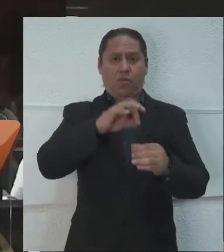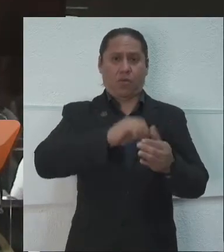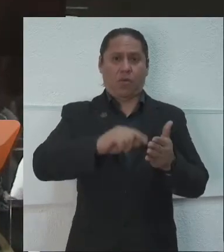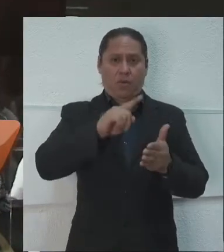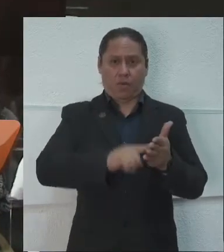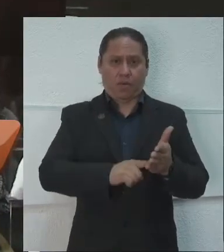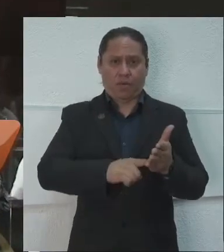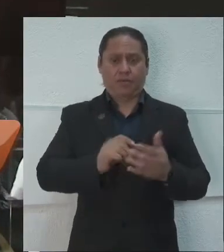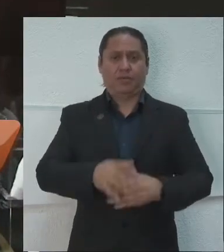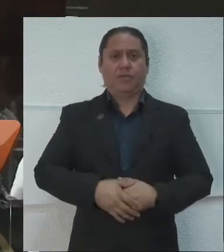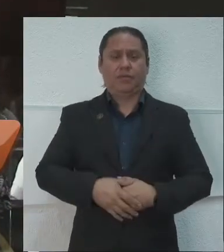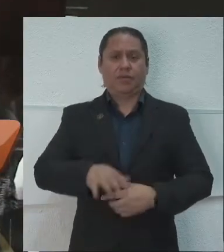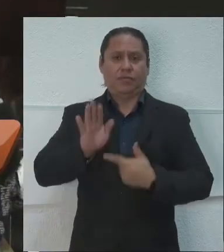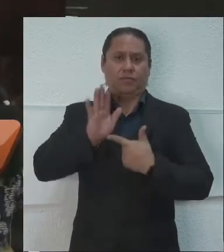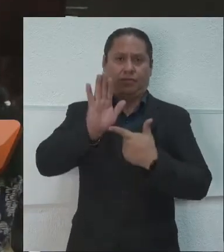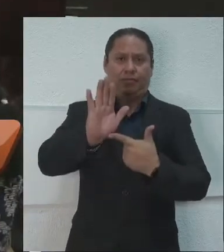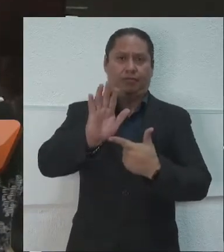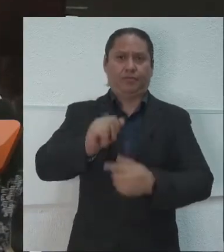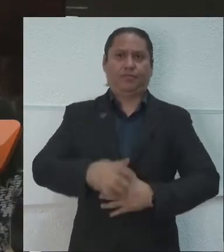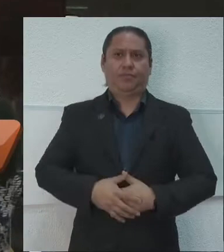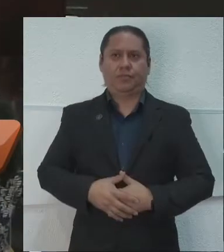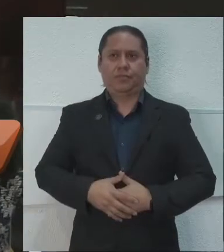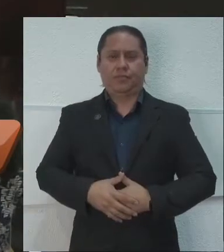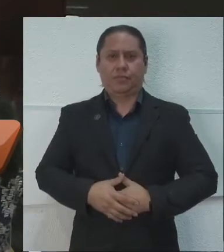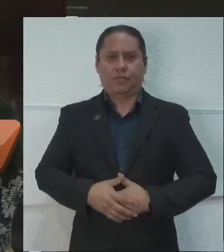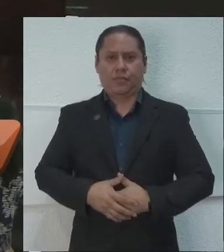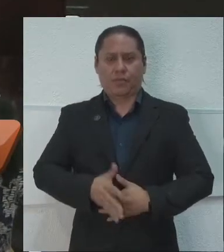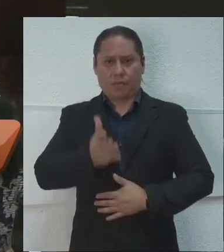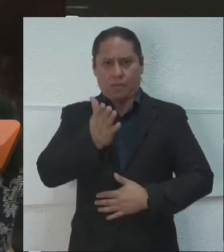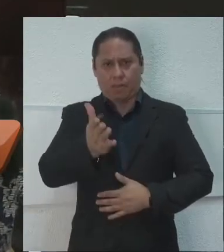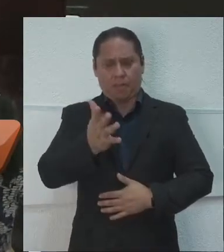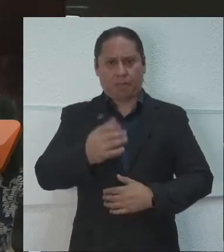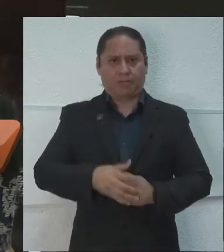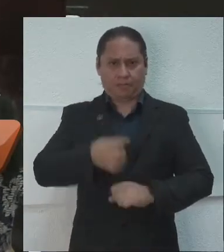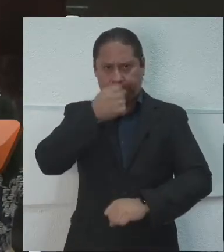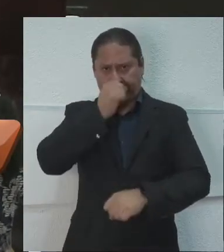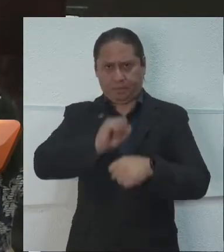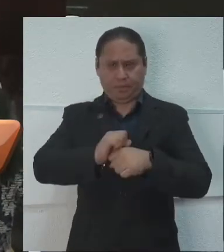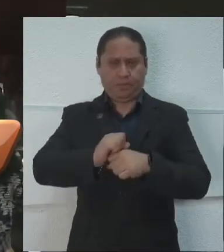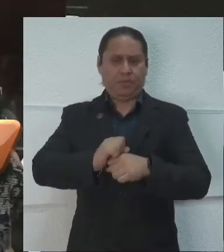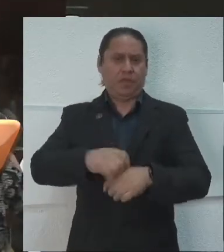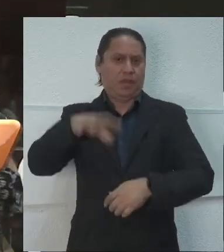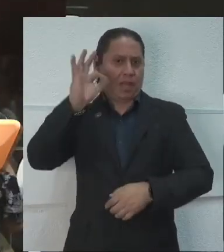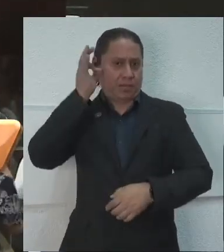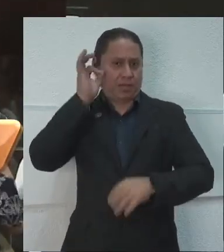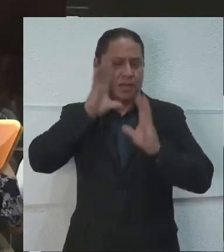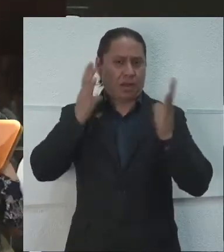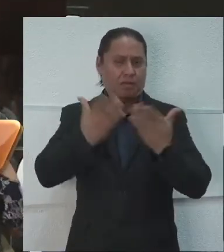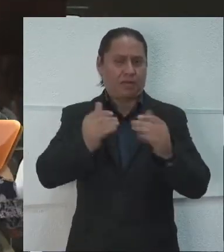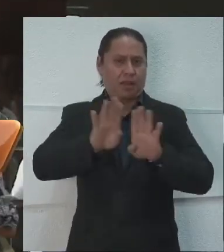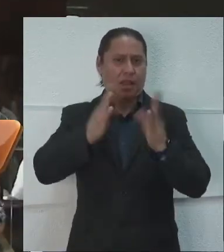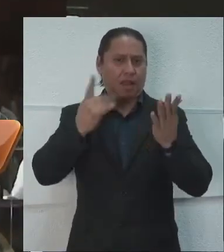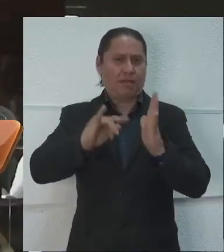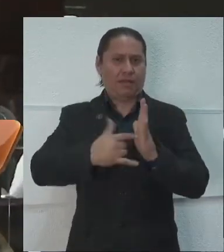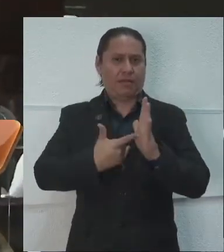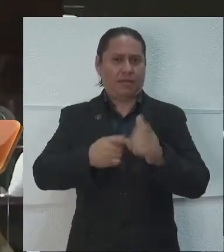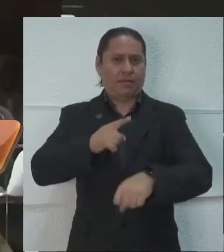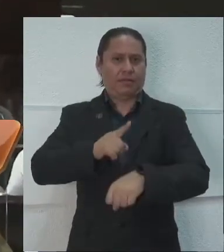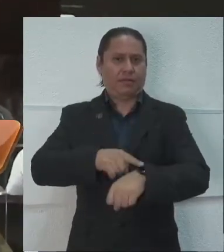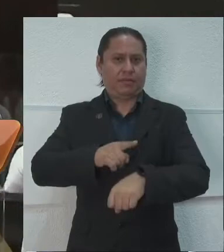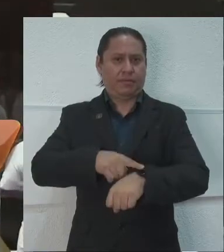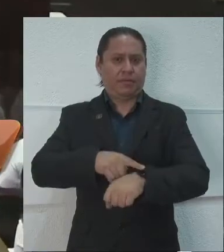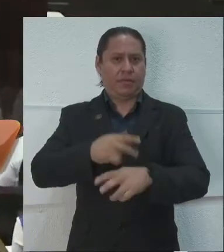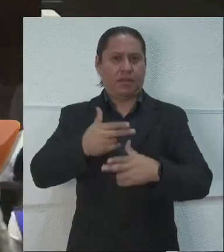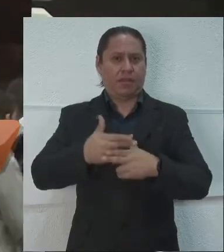votación nominal el dictamen presentado, por lo que solicito a la Secretaría de Servicios Parlamentarios abra el